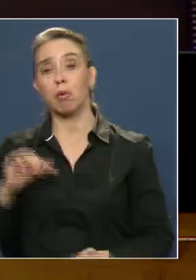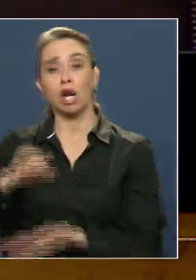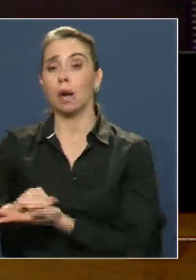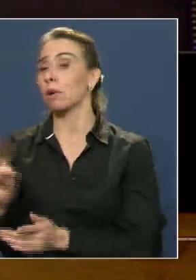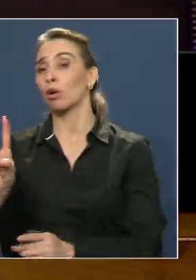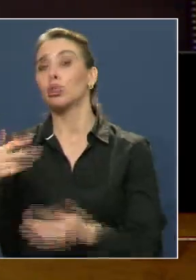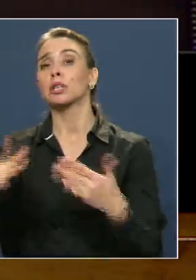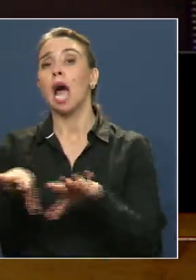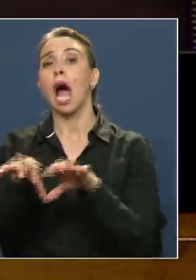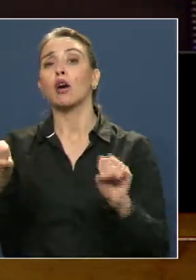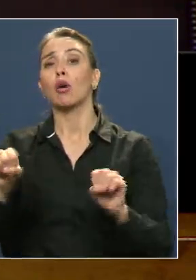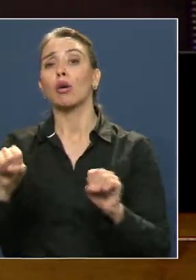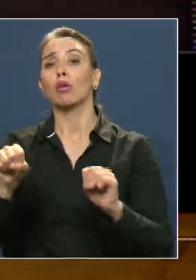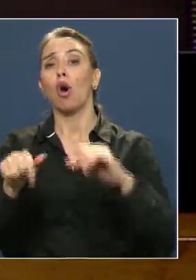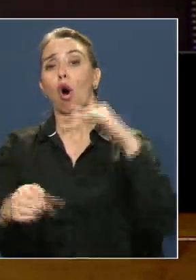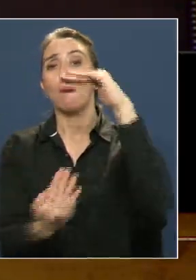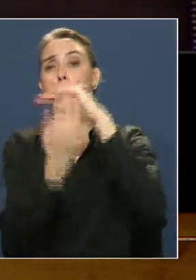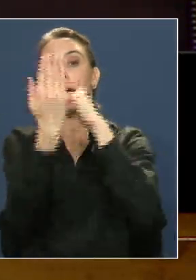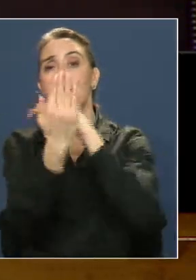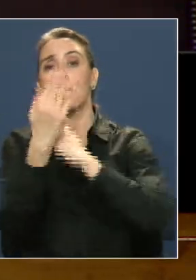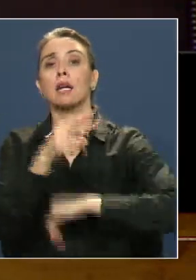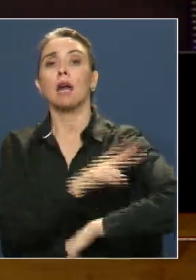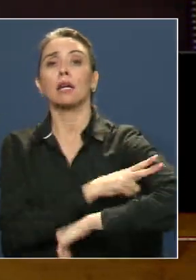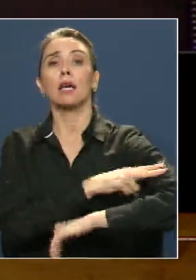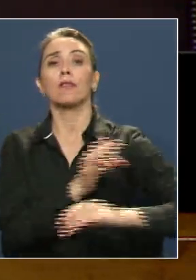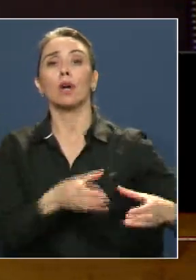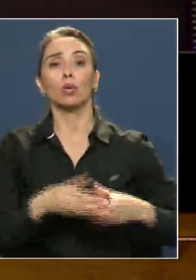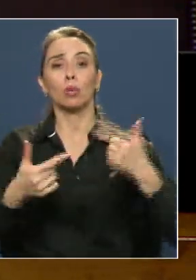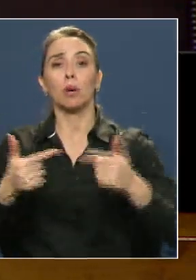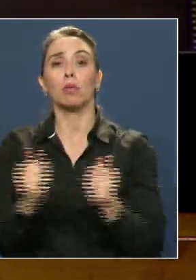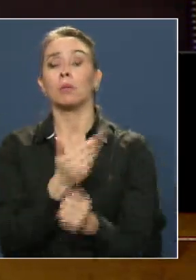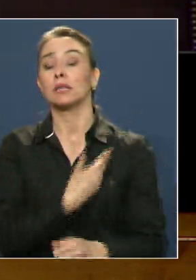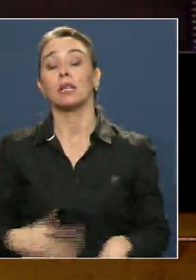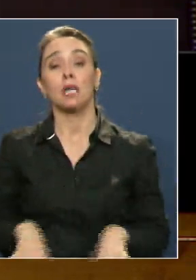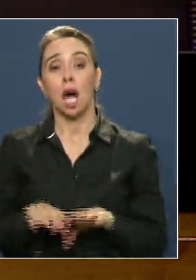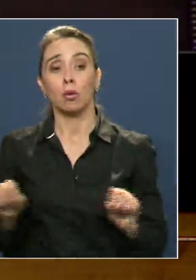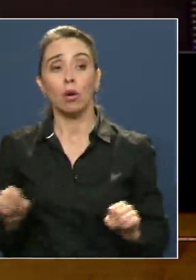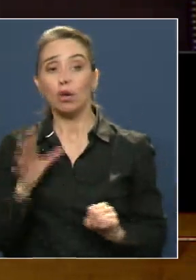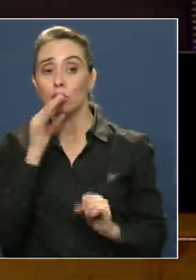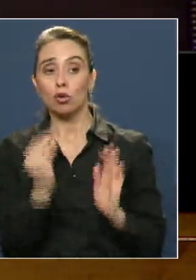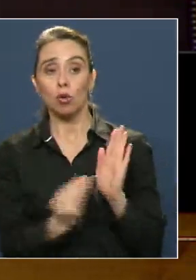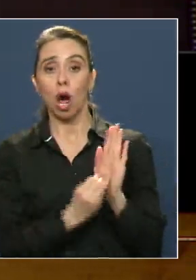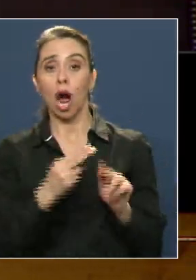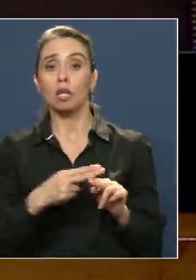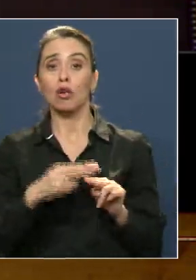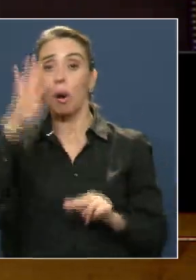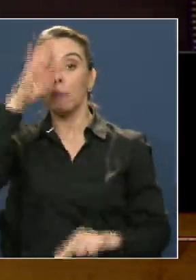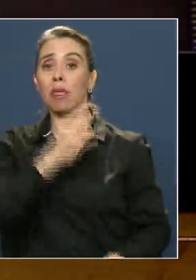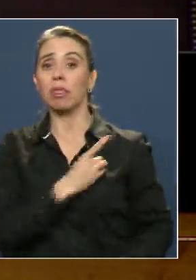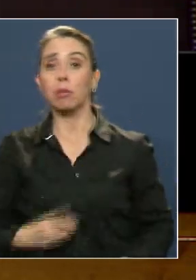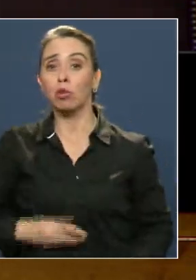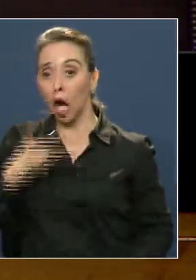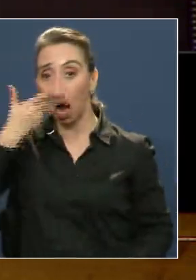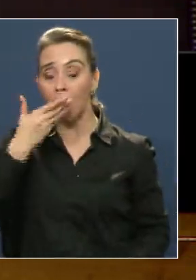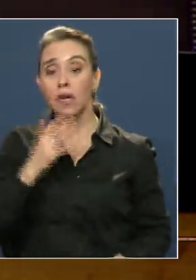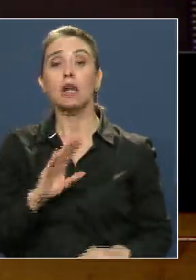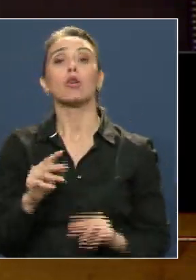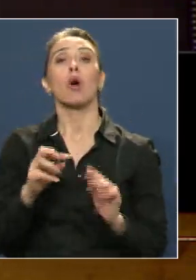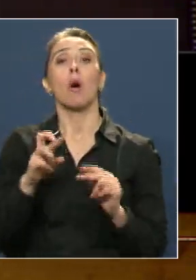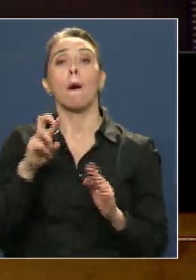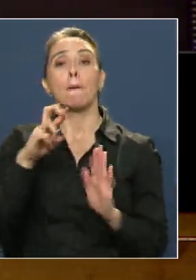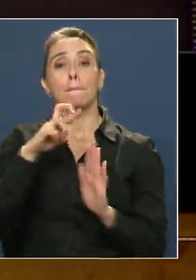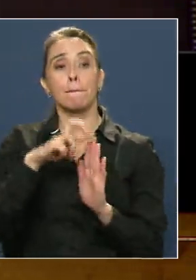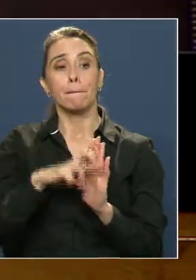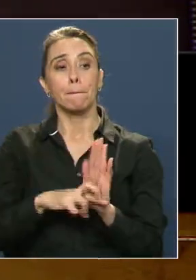está acordado en la mañana. Fue acuerdo de comités y no hay nadie inscrito, por lo tanto podremos votar el